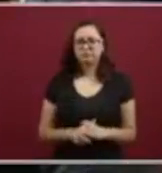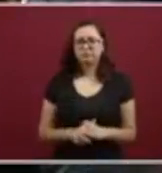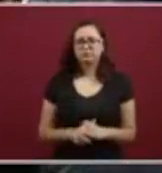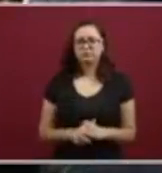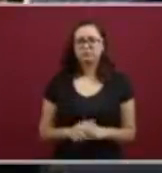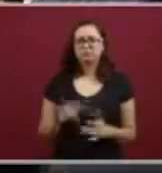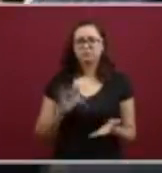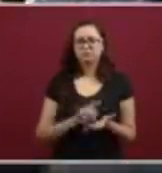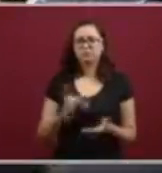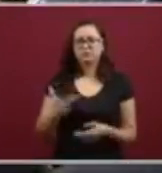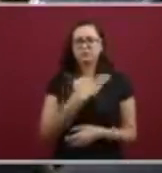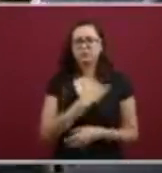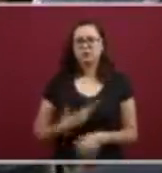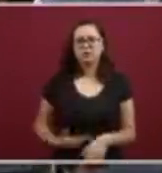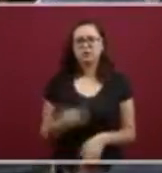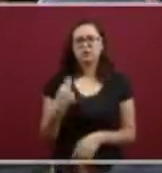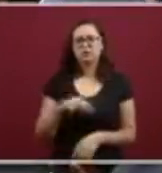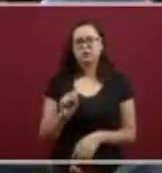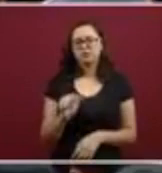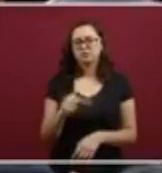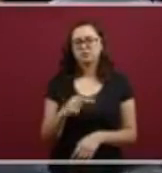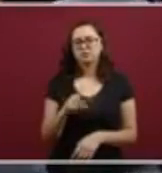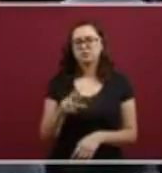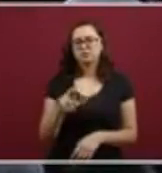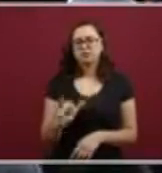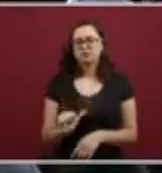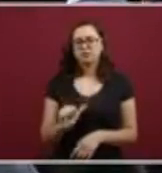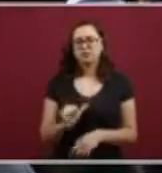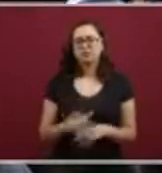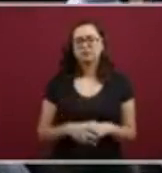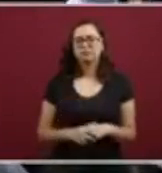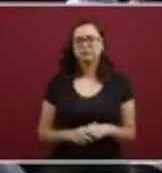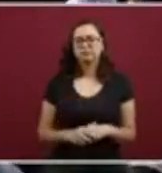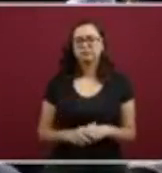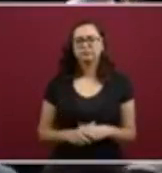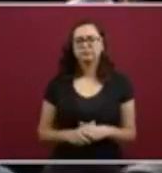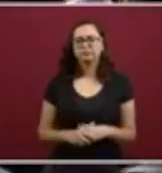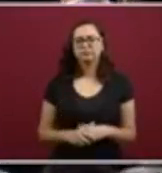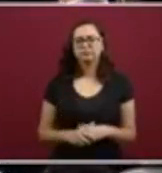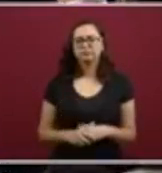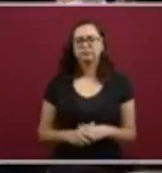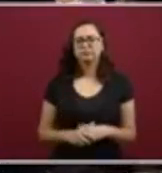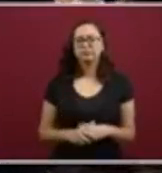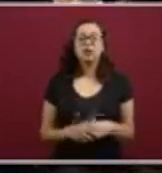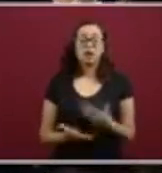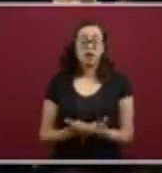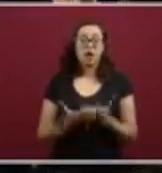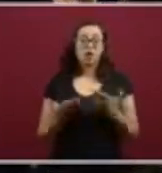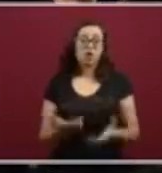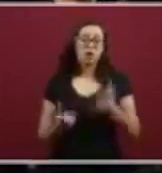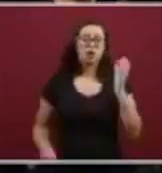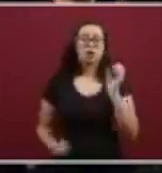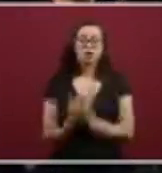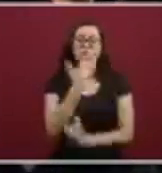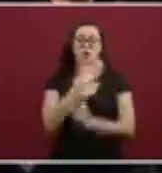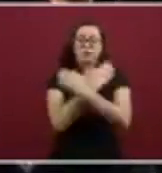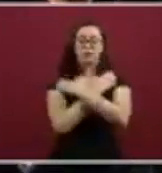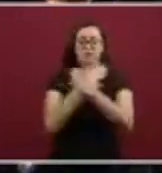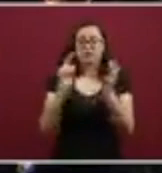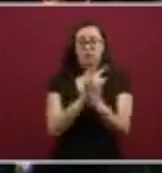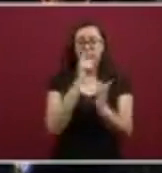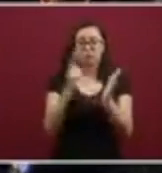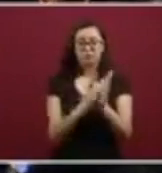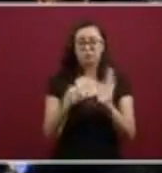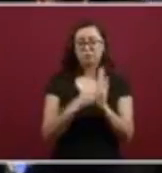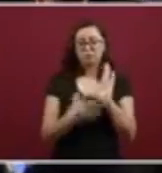Gracias, señor presidente. Sandra Aguilera, de Grupo Larsa Comunicaciones. Actualmente, aún con la publicación de la nueva reforma educativa, hay maestros que ganan mucho más